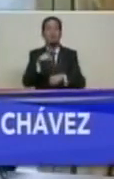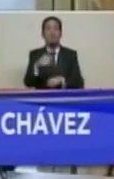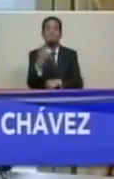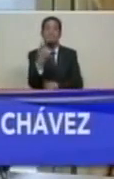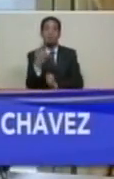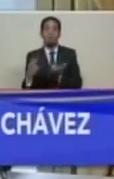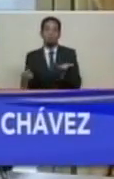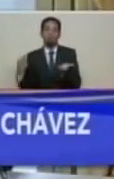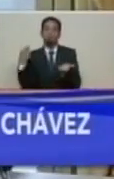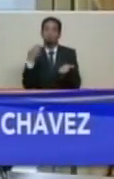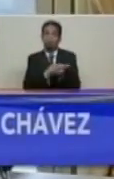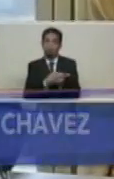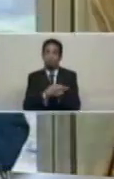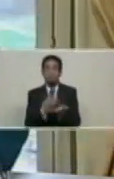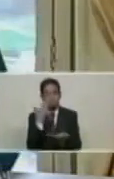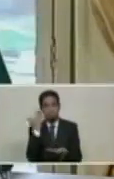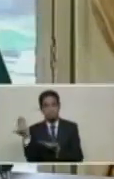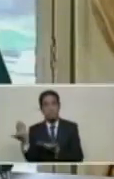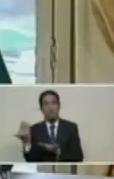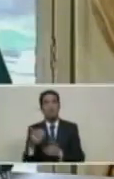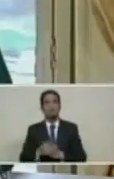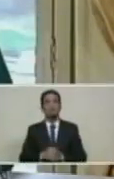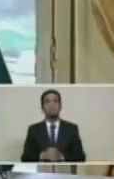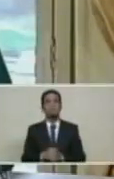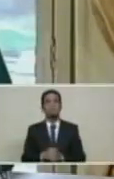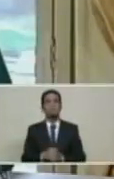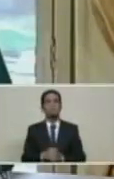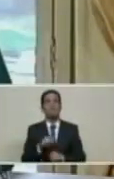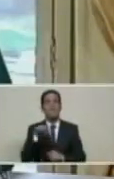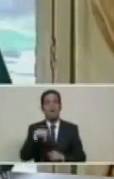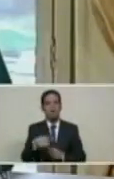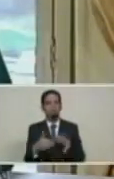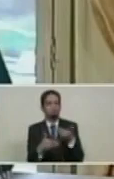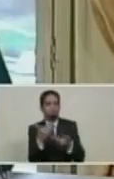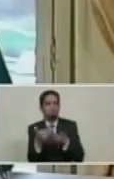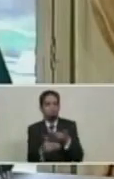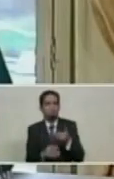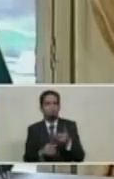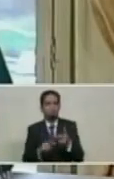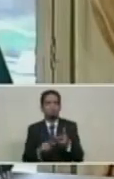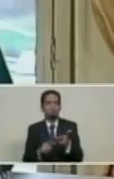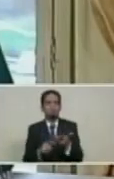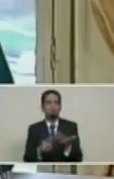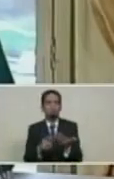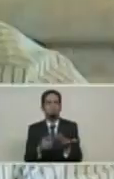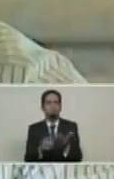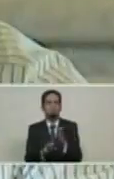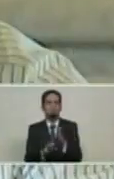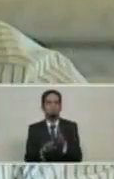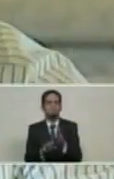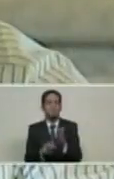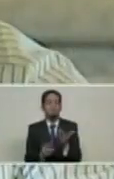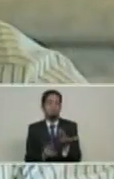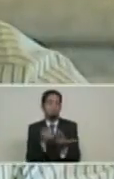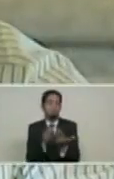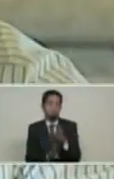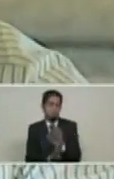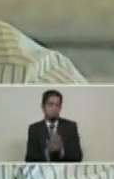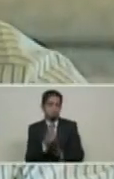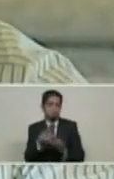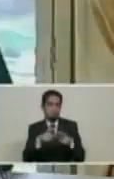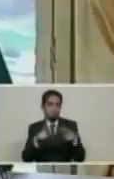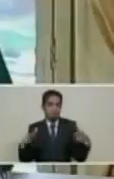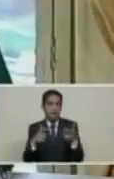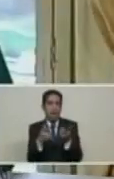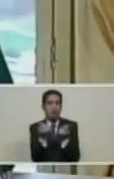Aristóbulo. Ahora que estamos entrando en un periodo de recuperación económica y de crecimiento, nosotros tenemos